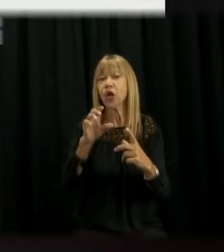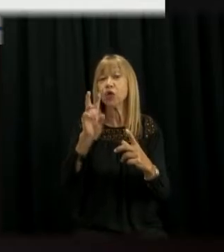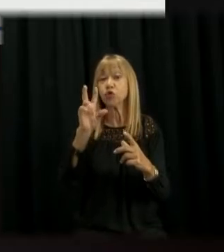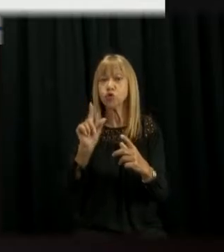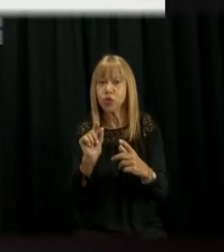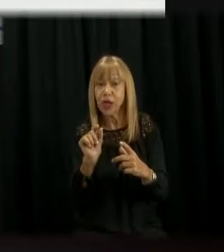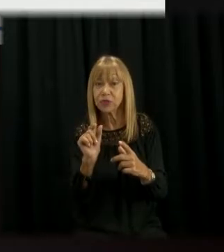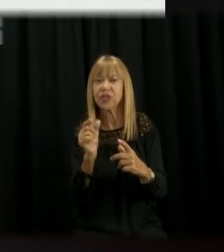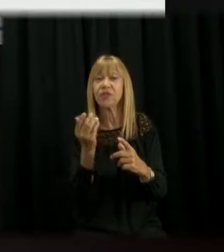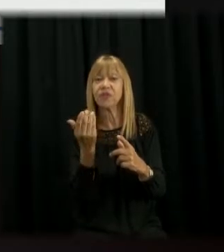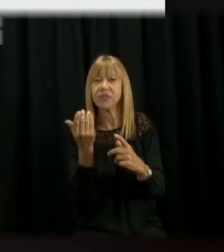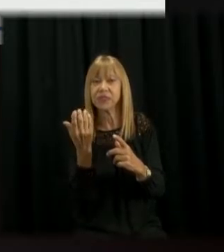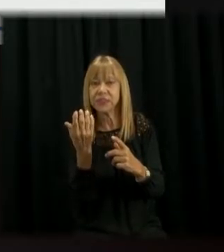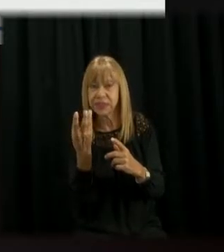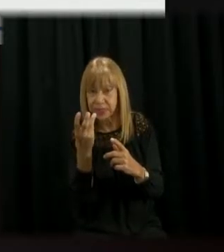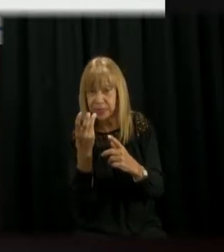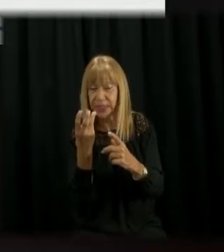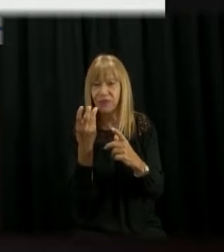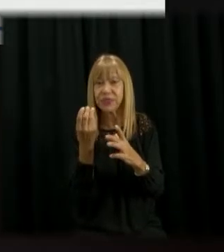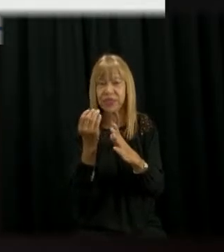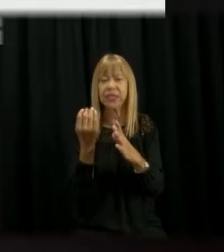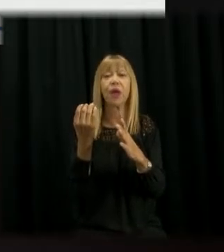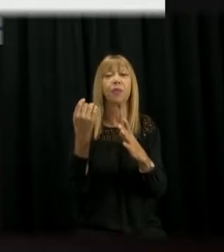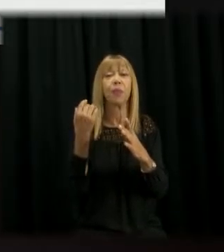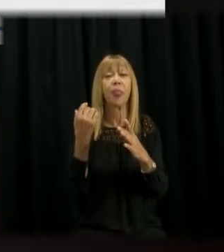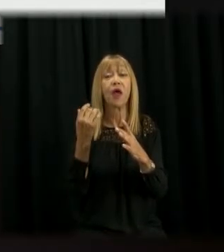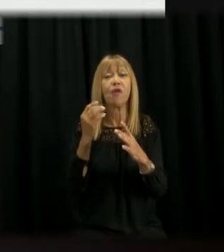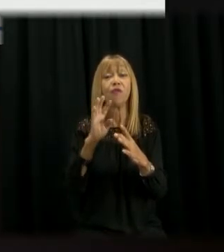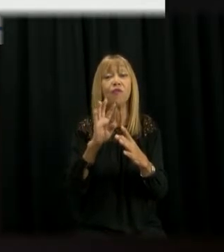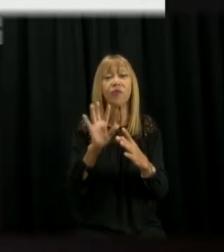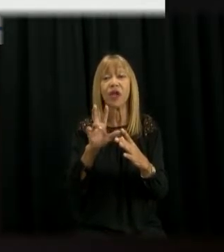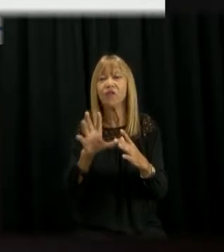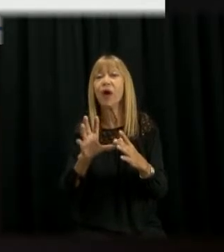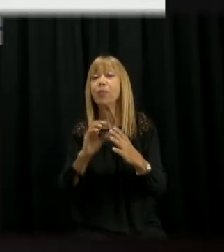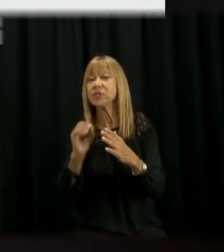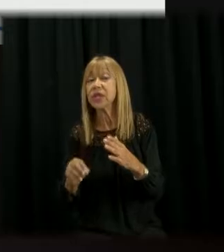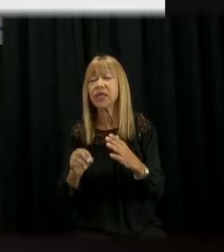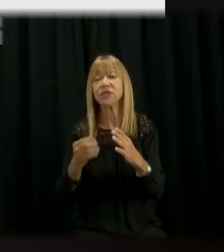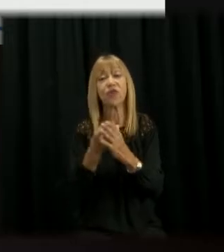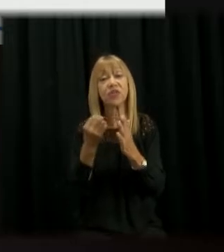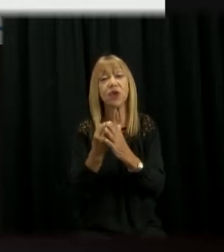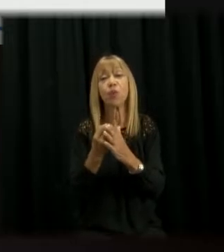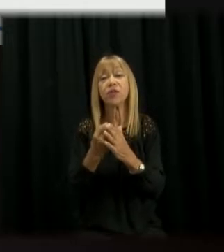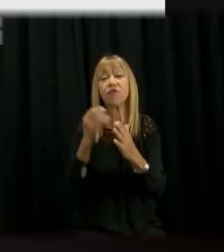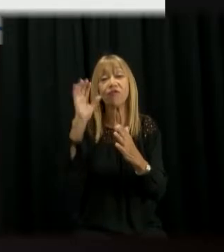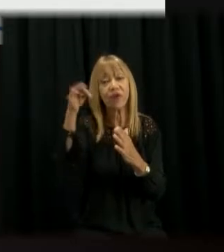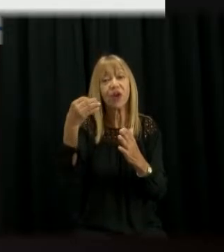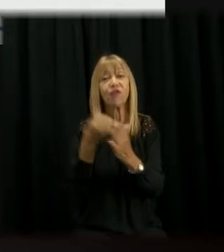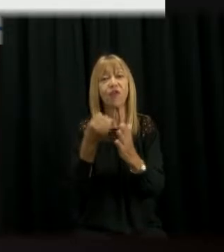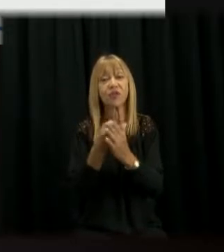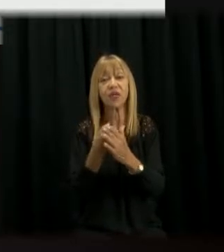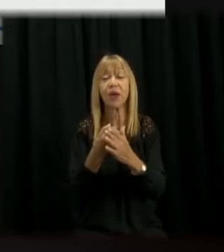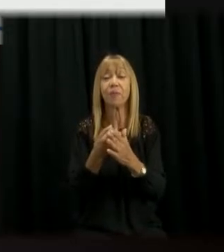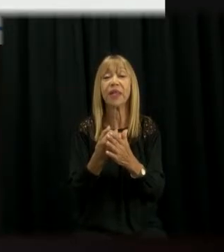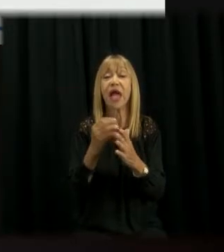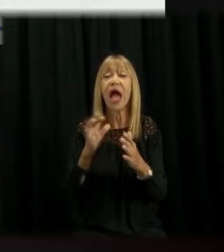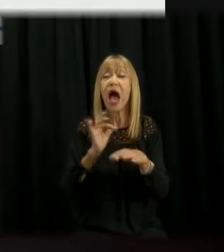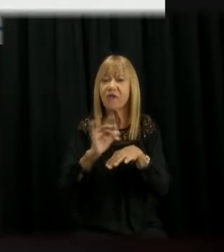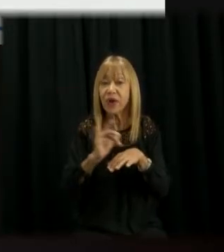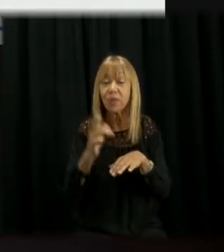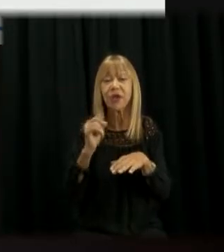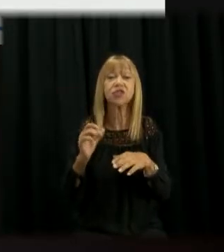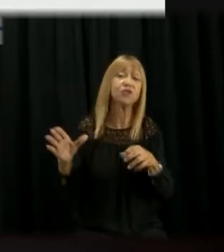desde el 2015. Parte de esto, 35%, está siendo financiado por fondos federales